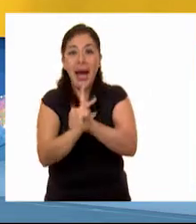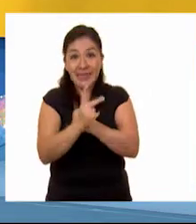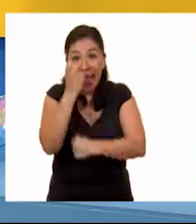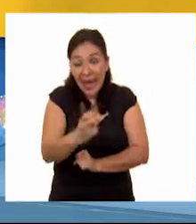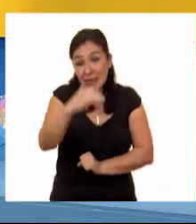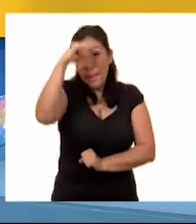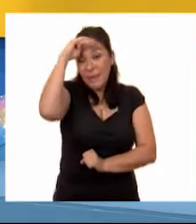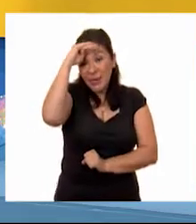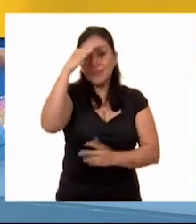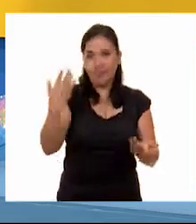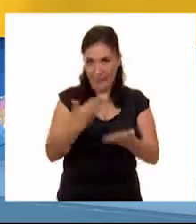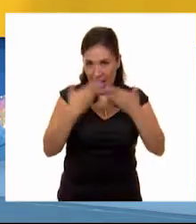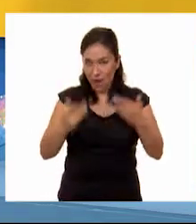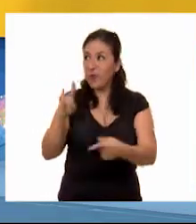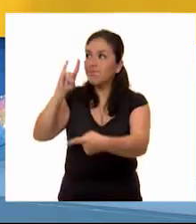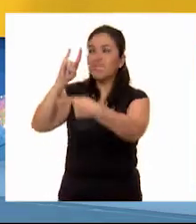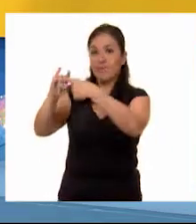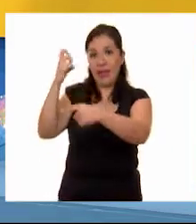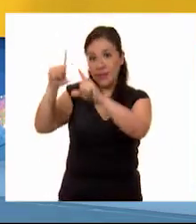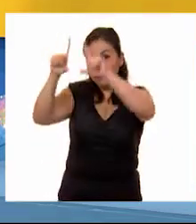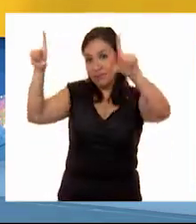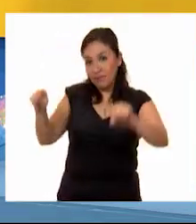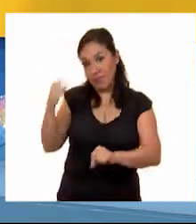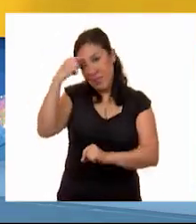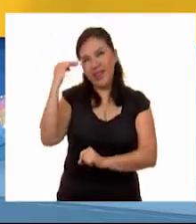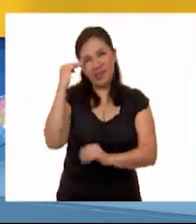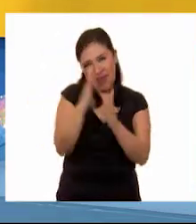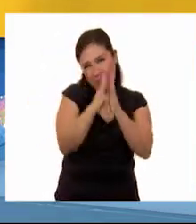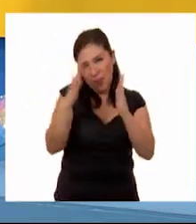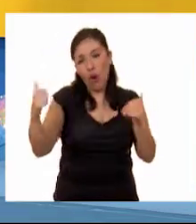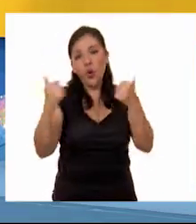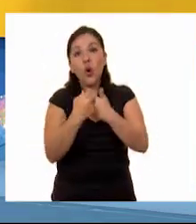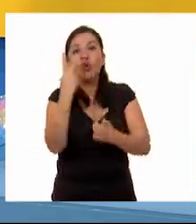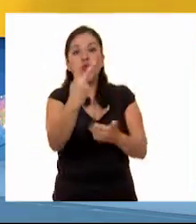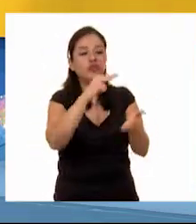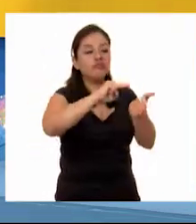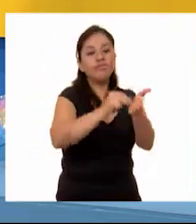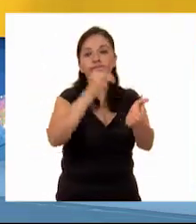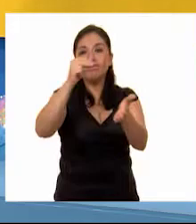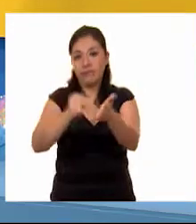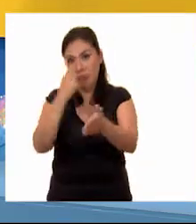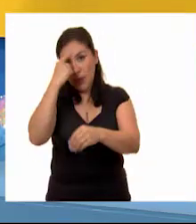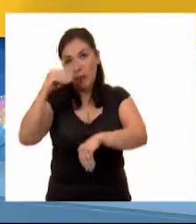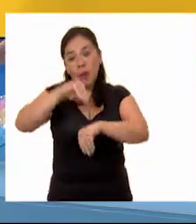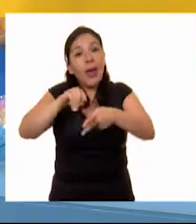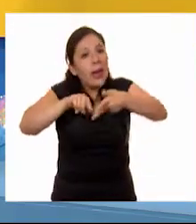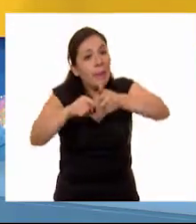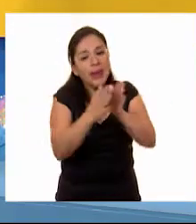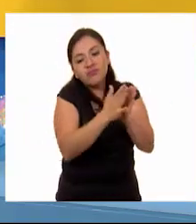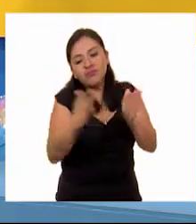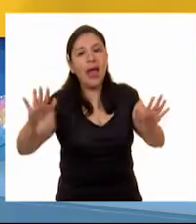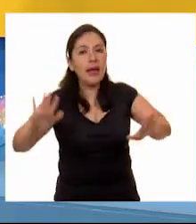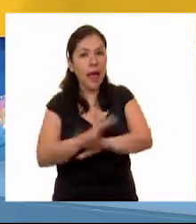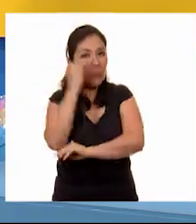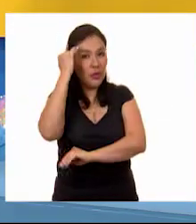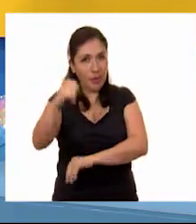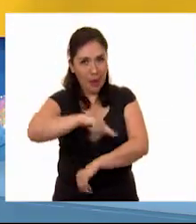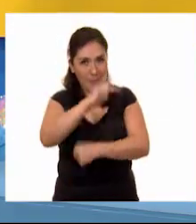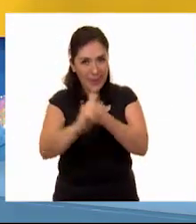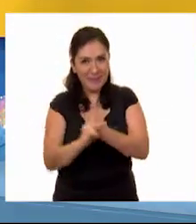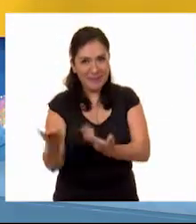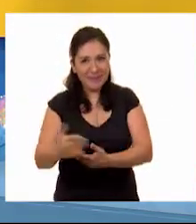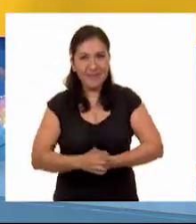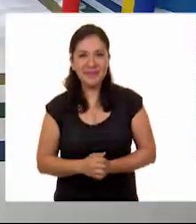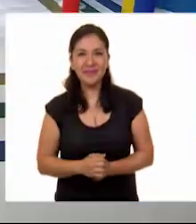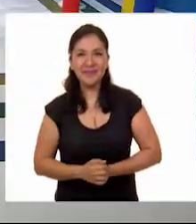Así que vamos a pegar este cartel en nuestra línea del tiempo con los dos tratados que formalizaron el inicio de una nueva etapa en nuestro país. ¿Me ayudas,